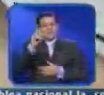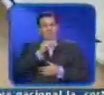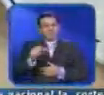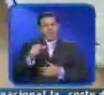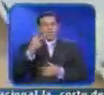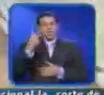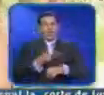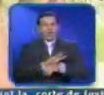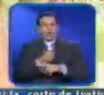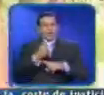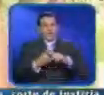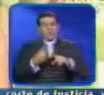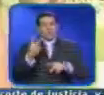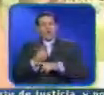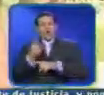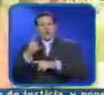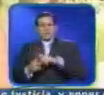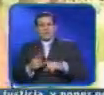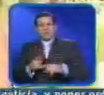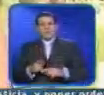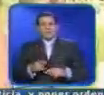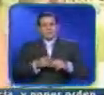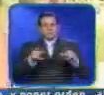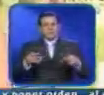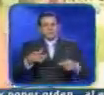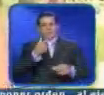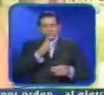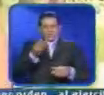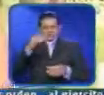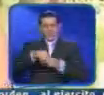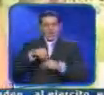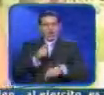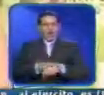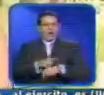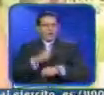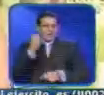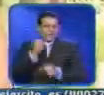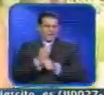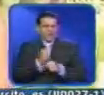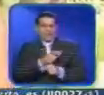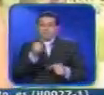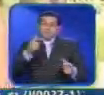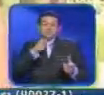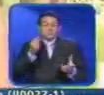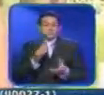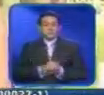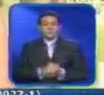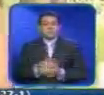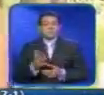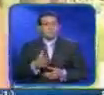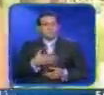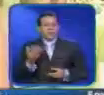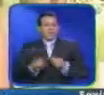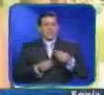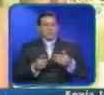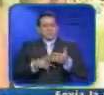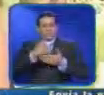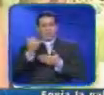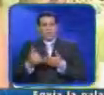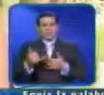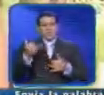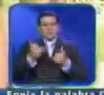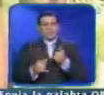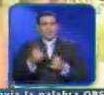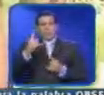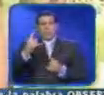dura 2 horas y media. Entonces les es fácil incorporarlo a su horario de trabajo o a su rutina diaria. Pero pueden hacer proyectos que vengan a terminar en